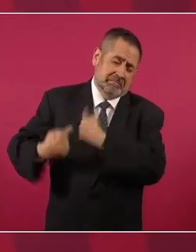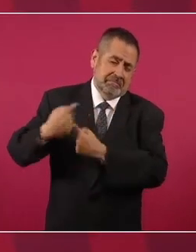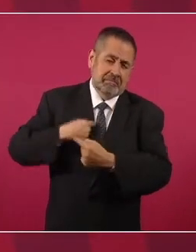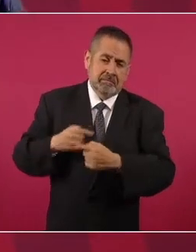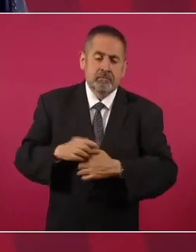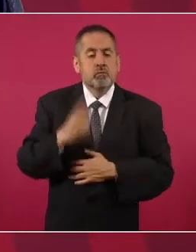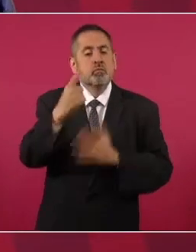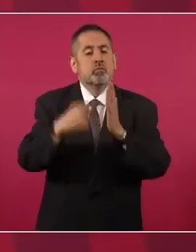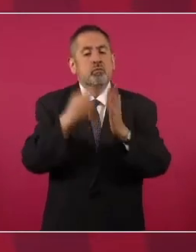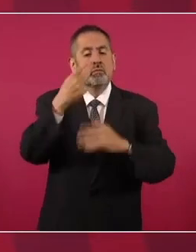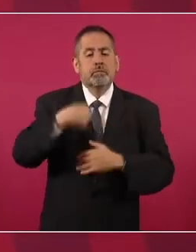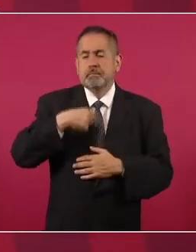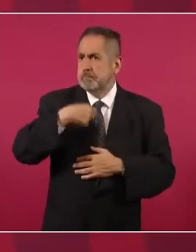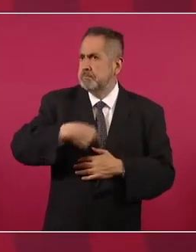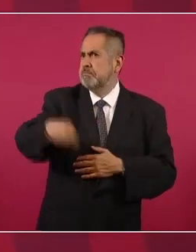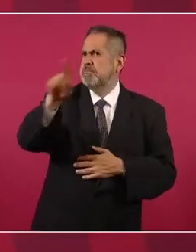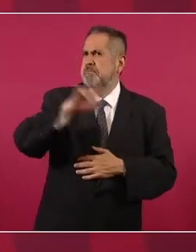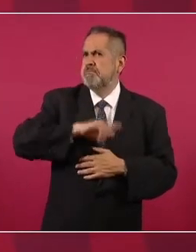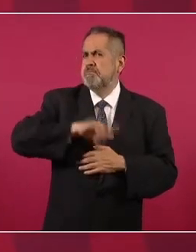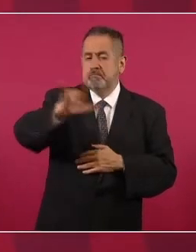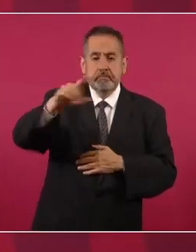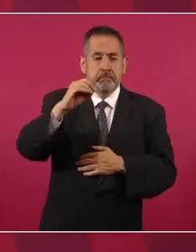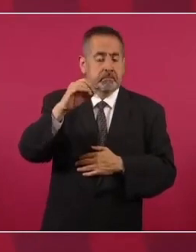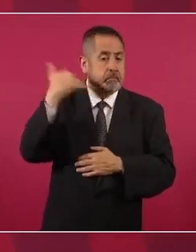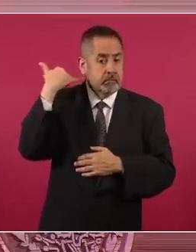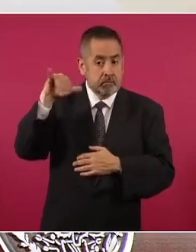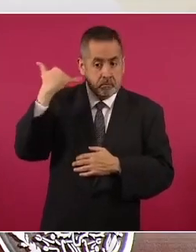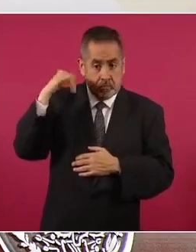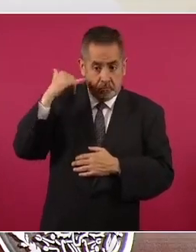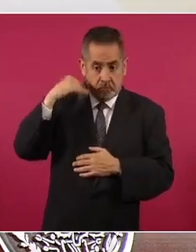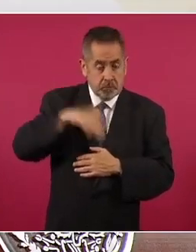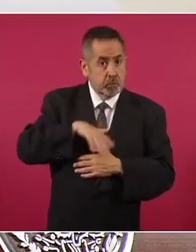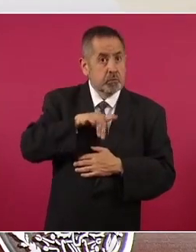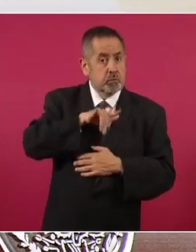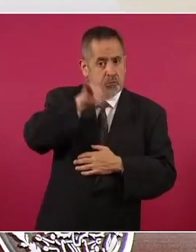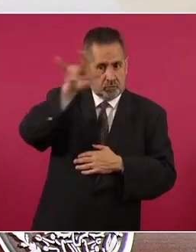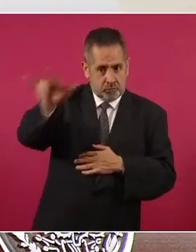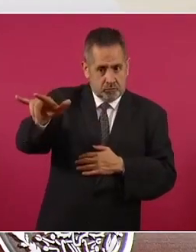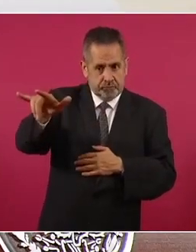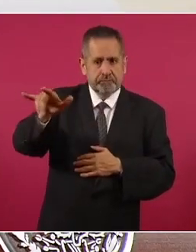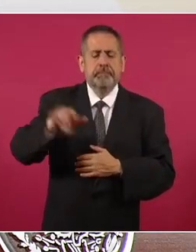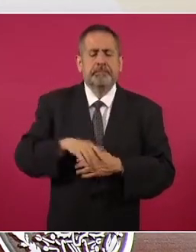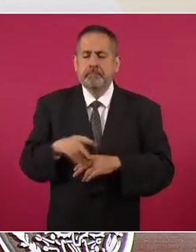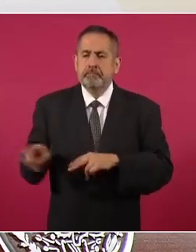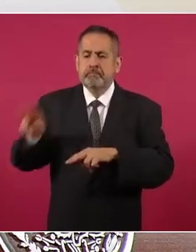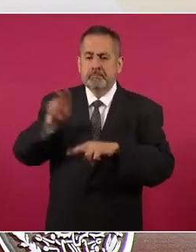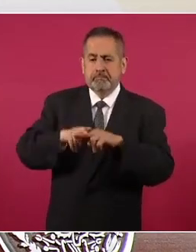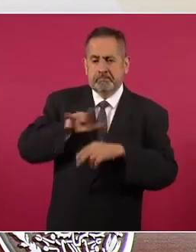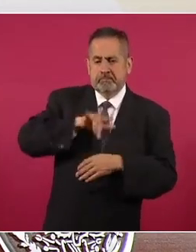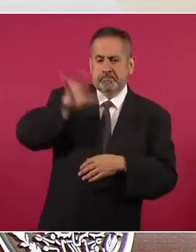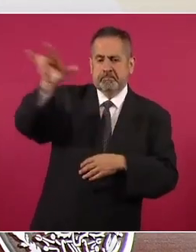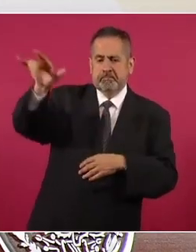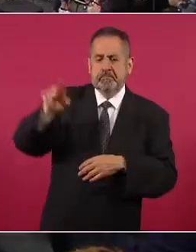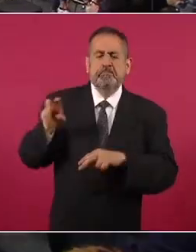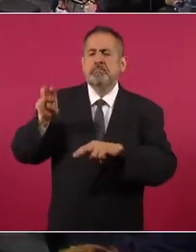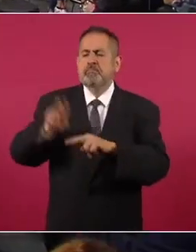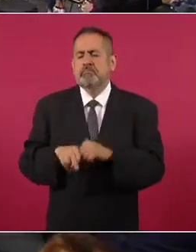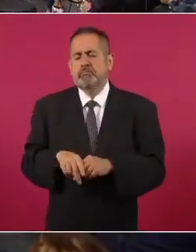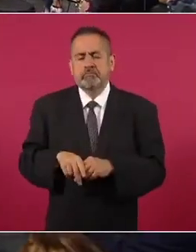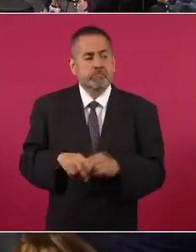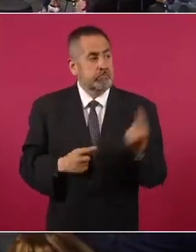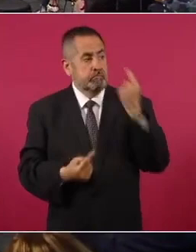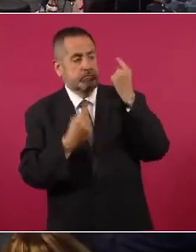Una vez iba yo a Yucatán en el avión y me dijo un